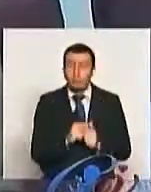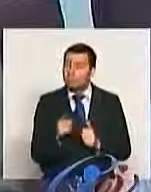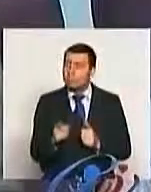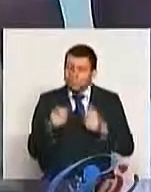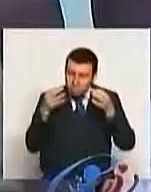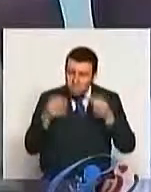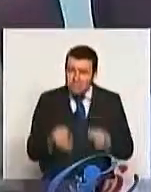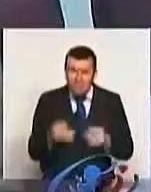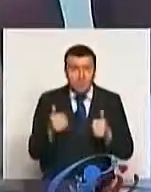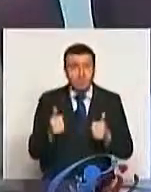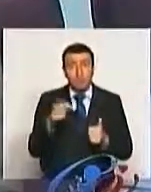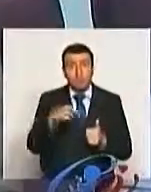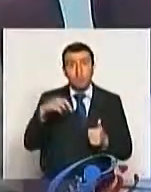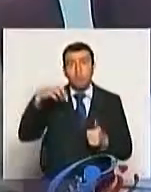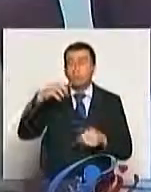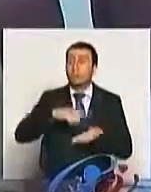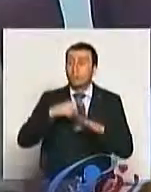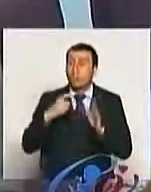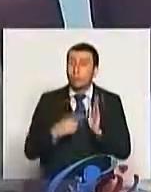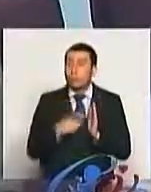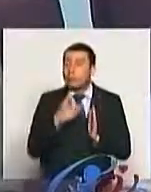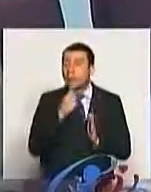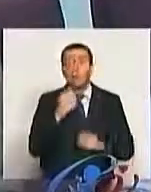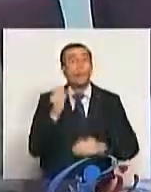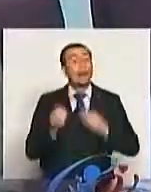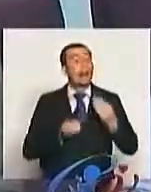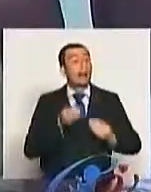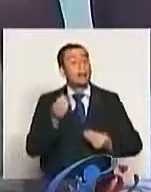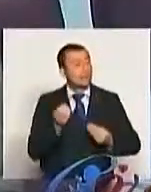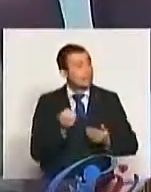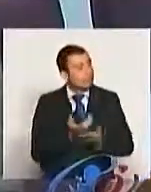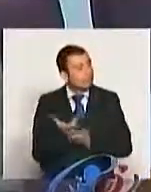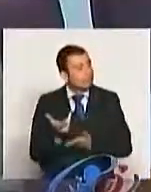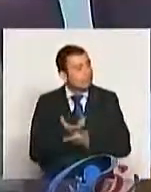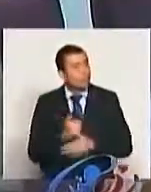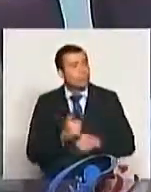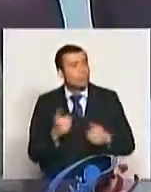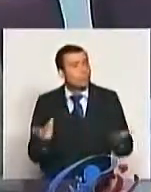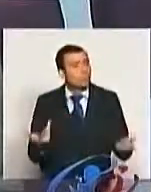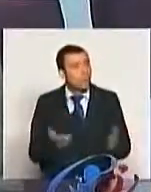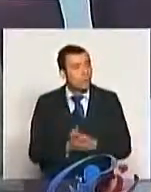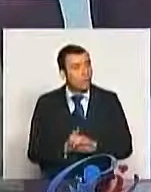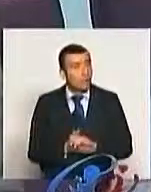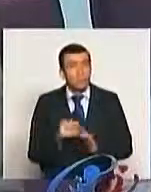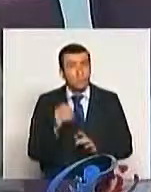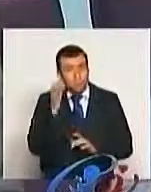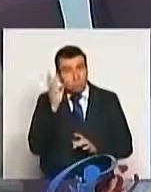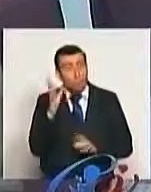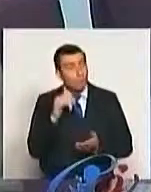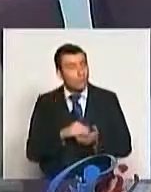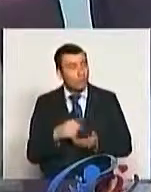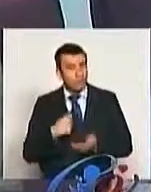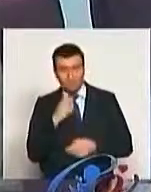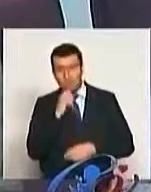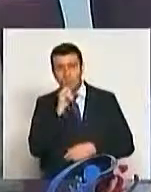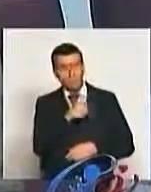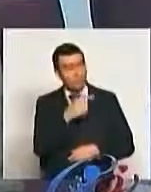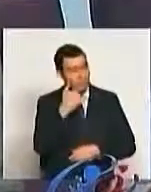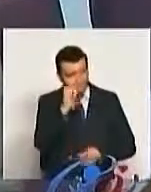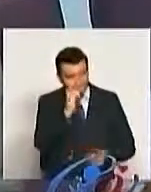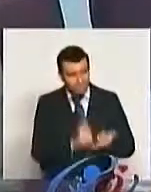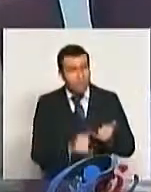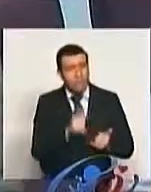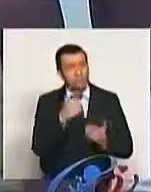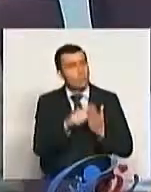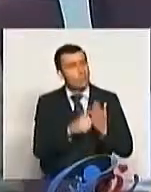evaluación profesional completa. ¿Qué hacer en ese caso, doctor? Y ahí sí retomo la pregunta que le hago para cerrar el programa.